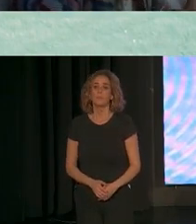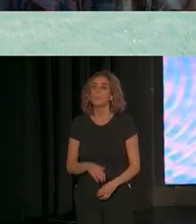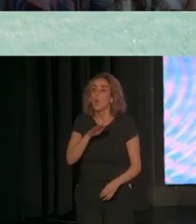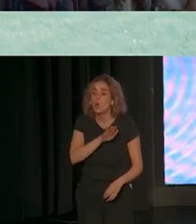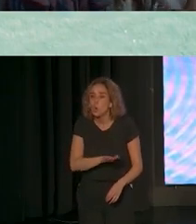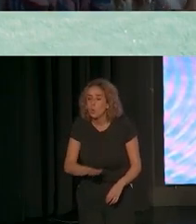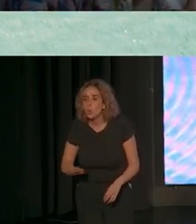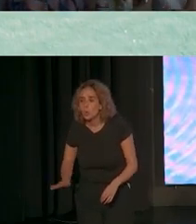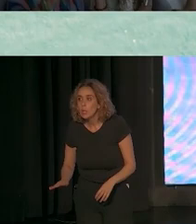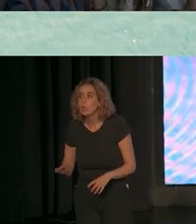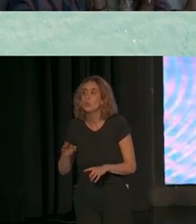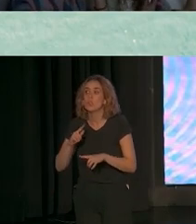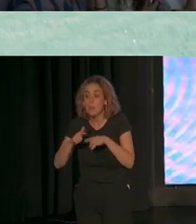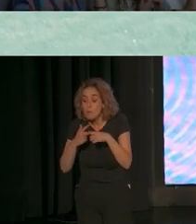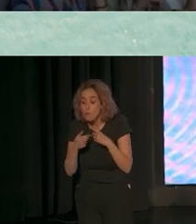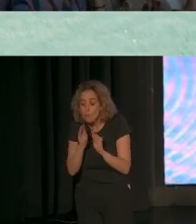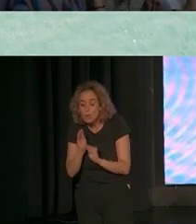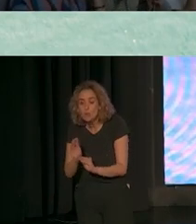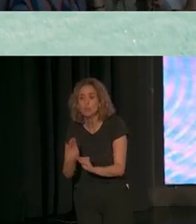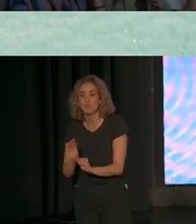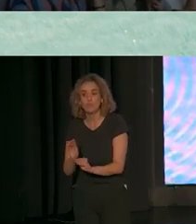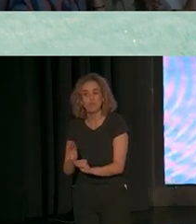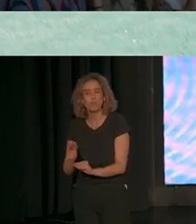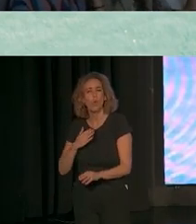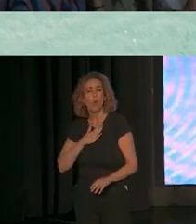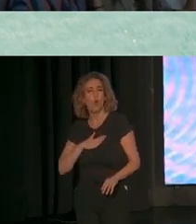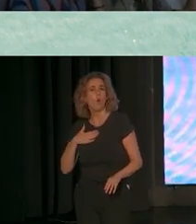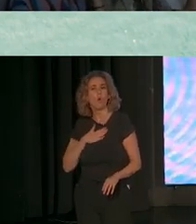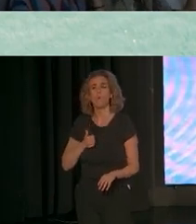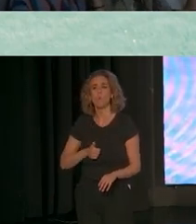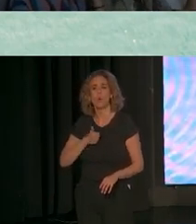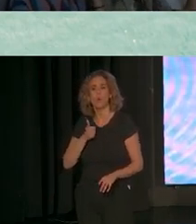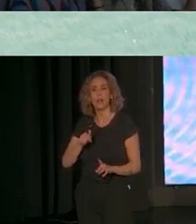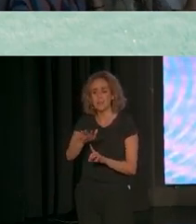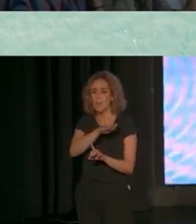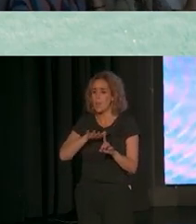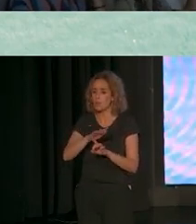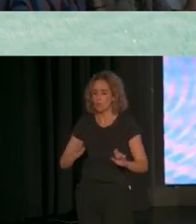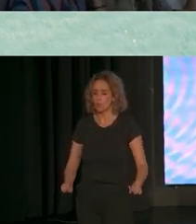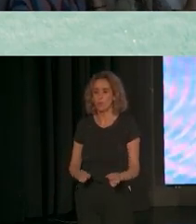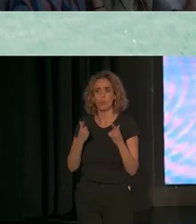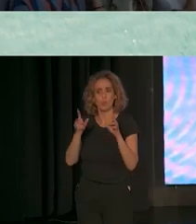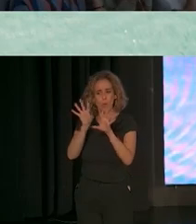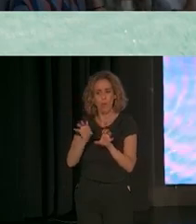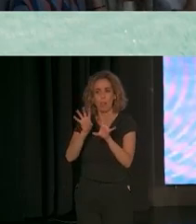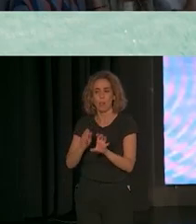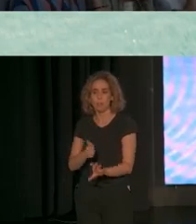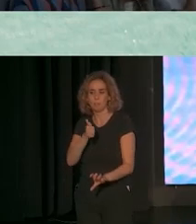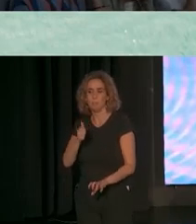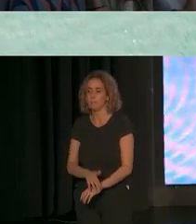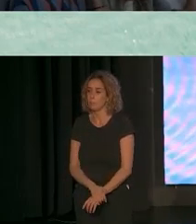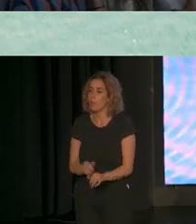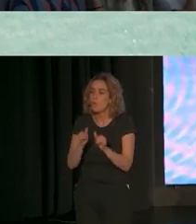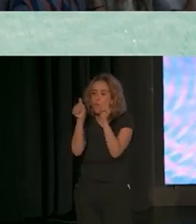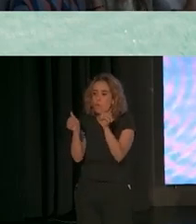Los niños y las familias se sienten más cómodos y aprenden mejor en su entorno natural. Esta es una